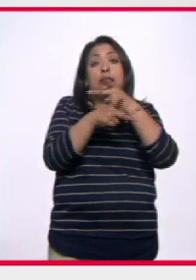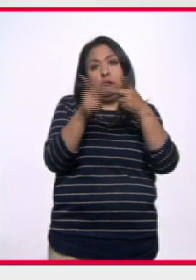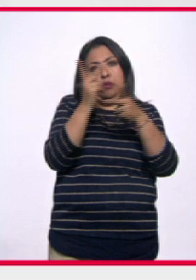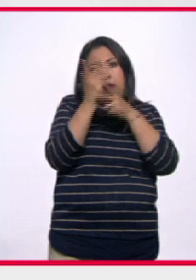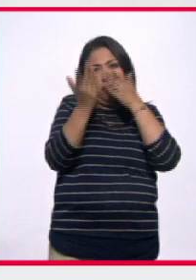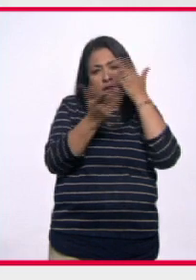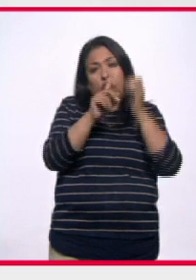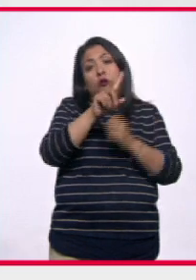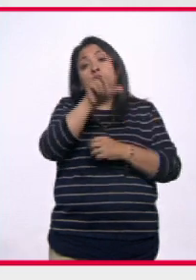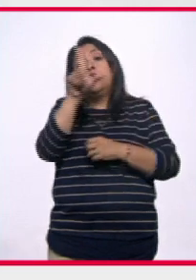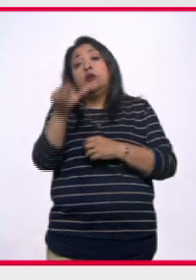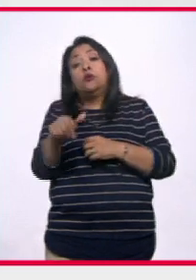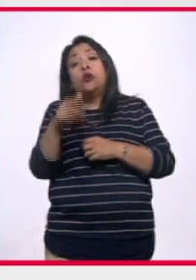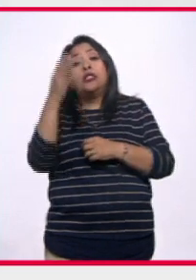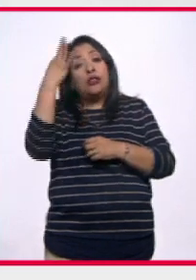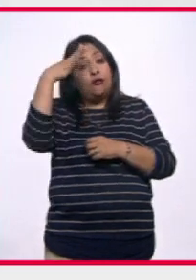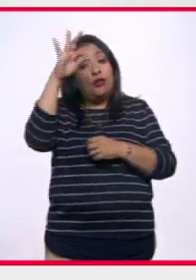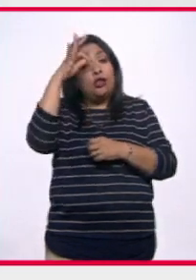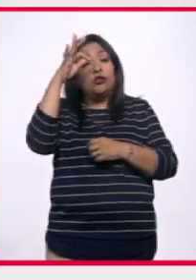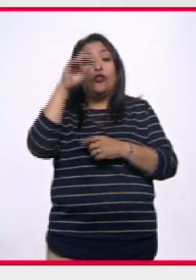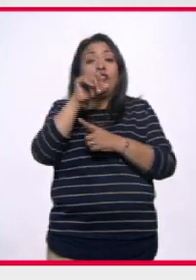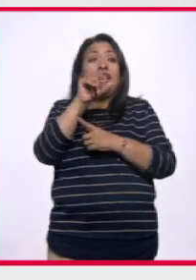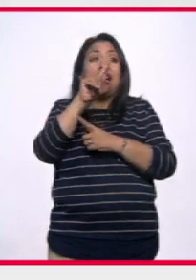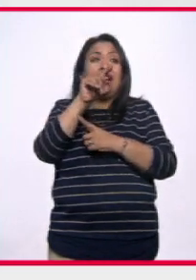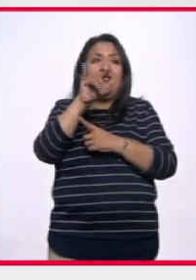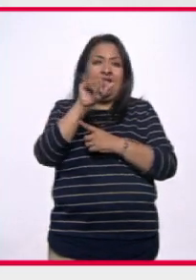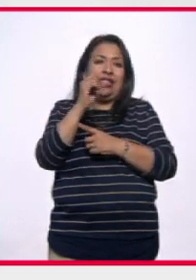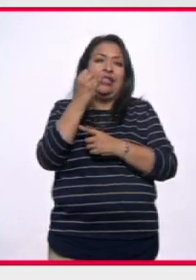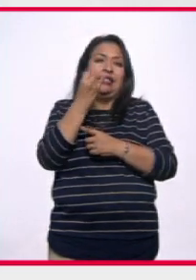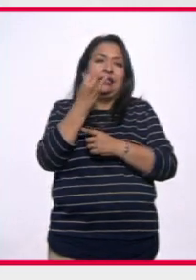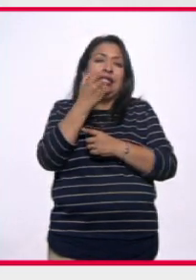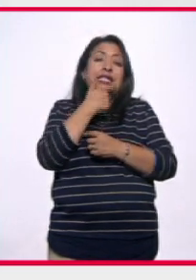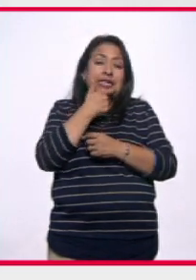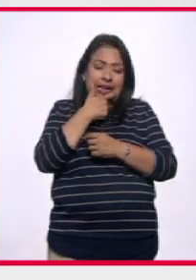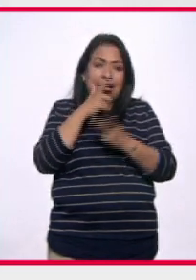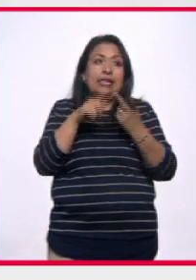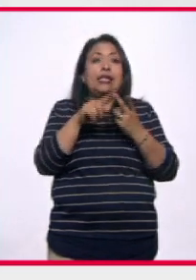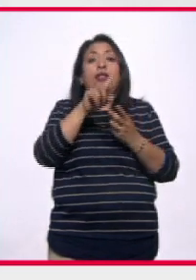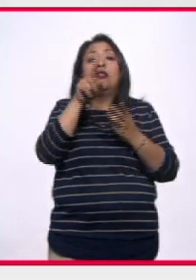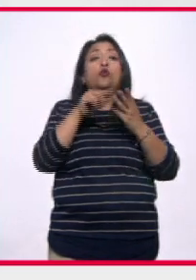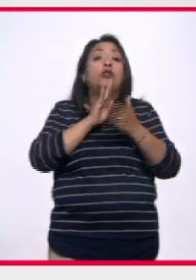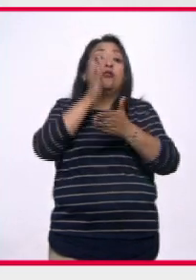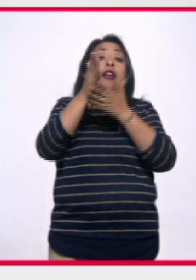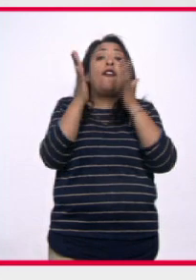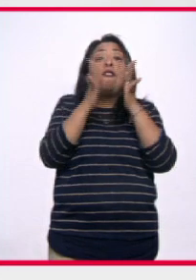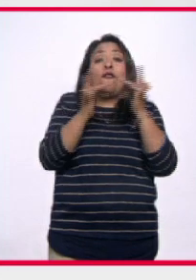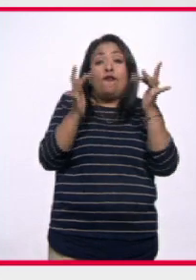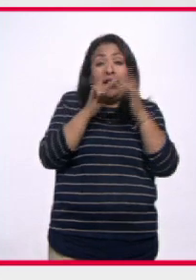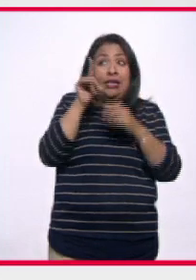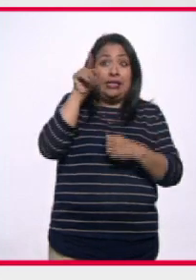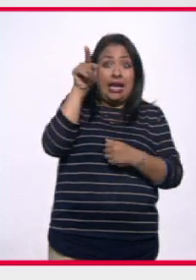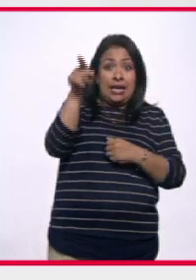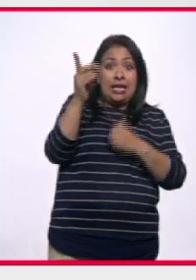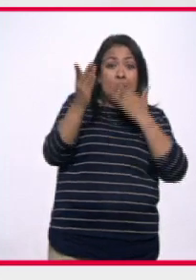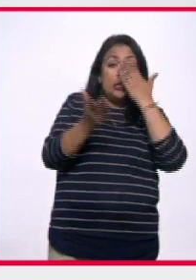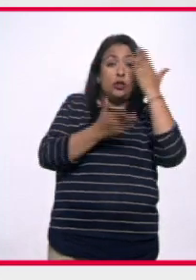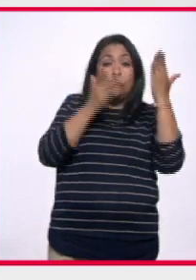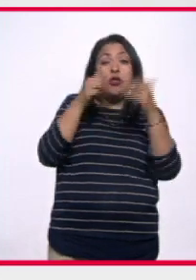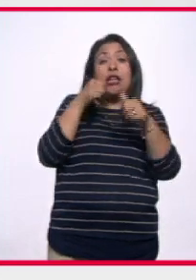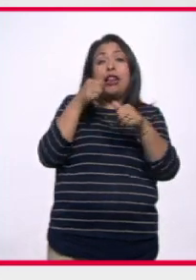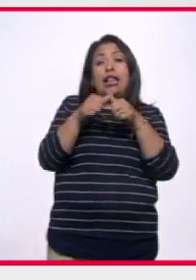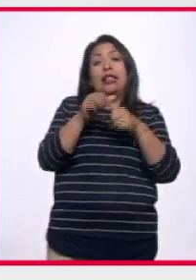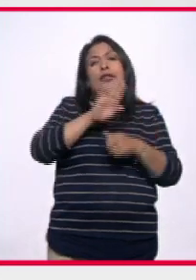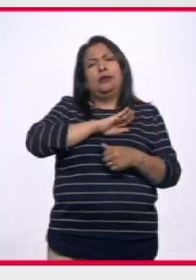luego estudié filosofía letras letras inglesas luego me fui a francia y allí estudié letras españolas